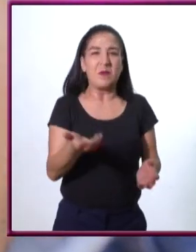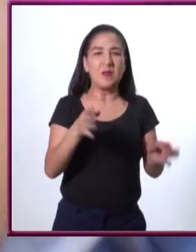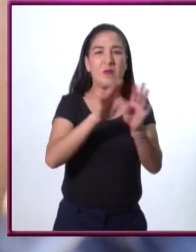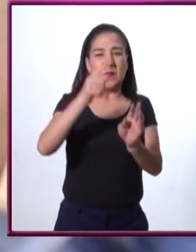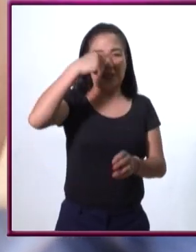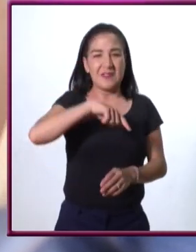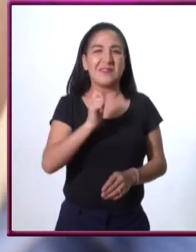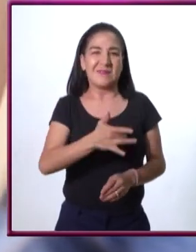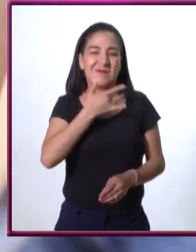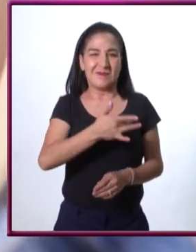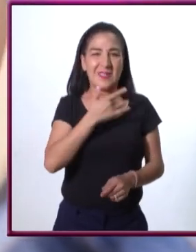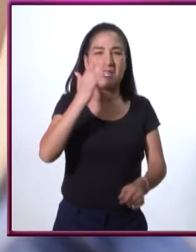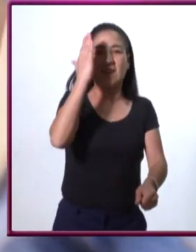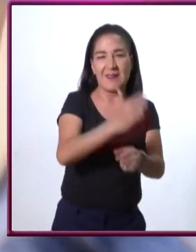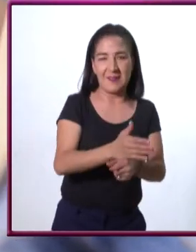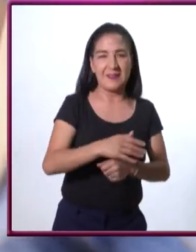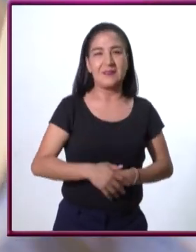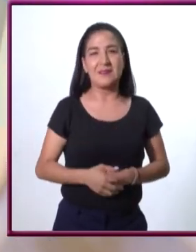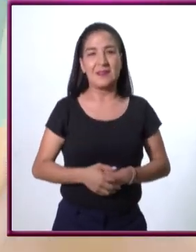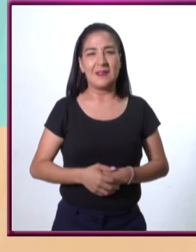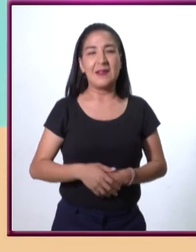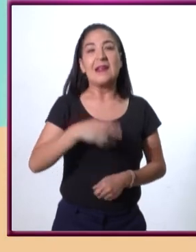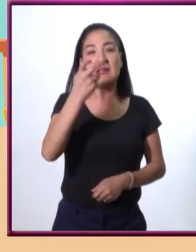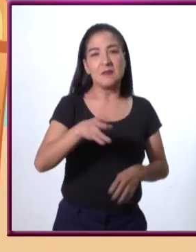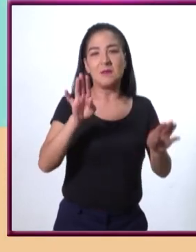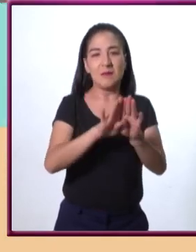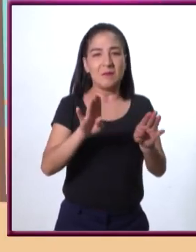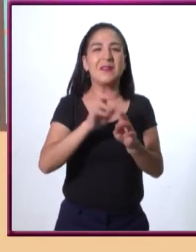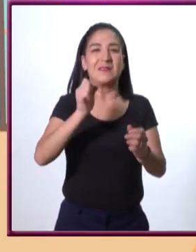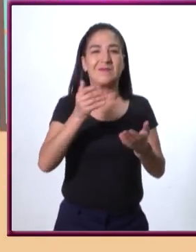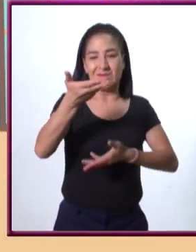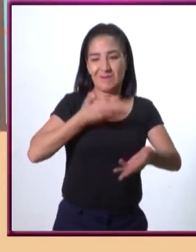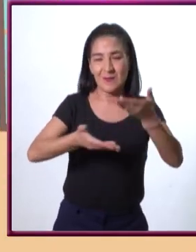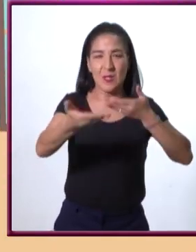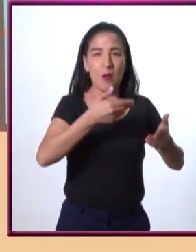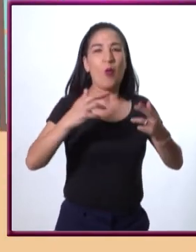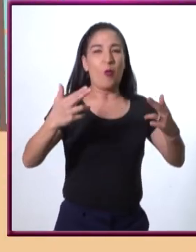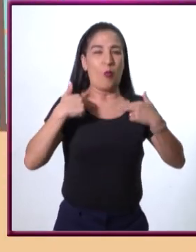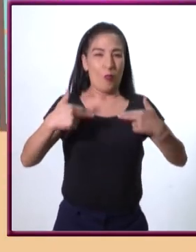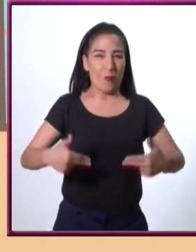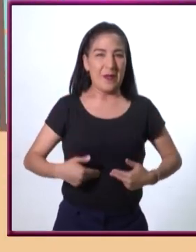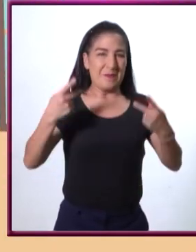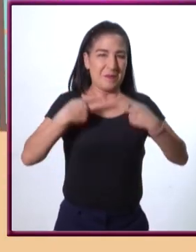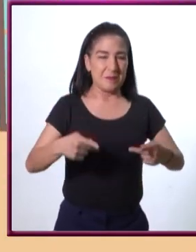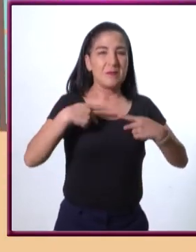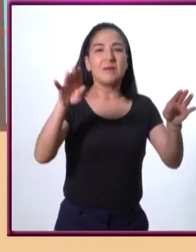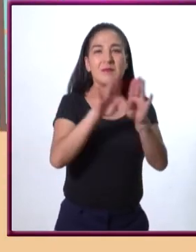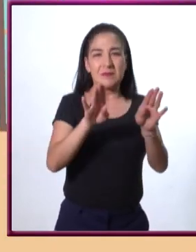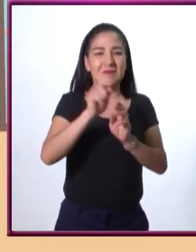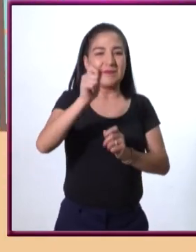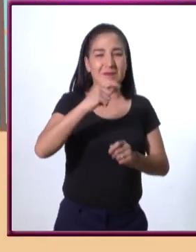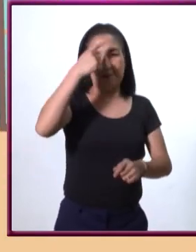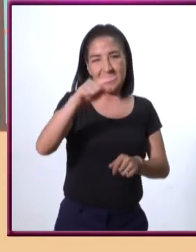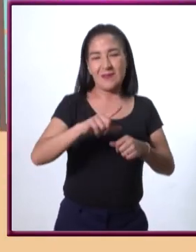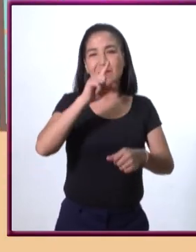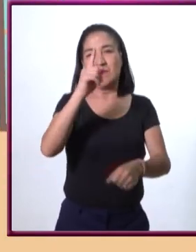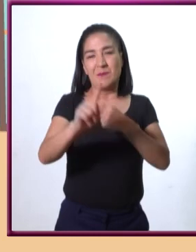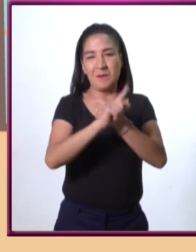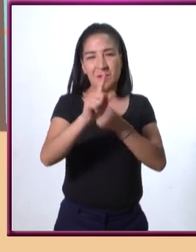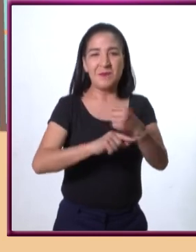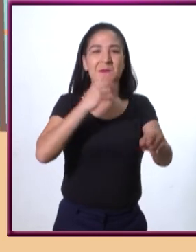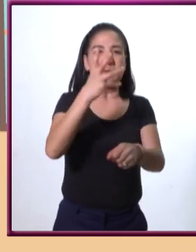los sistemas de penalización y castigo. En el plano de las relaciones humanas, creer que la mejor manera de solucionar los conflictos es a través